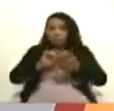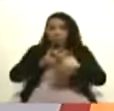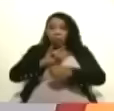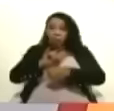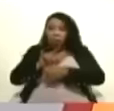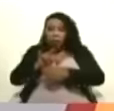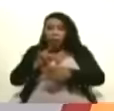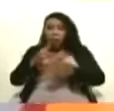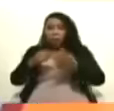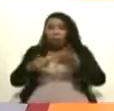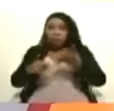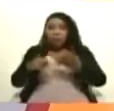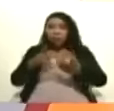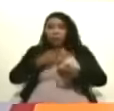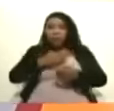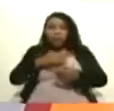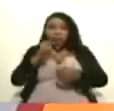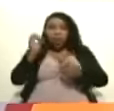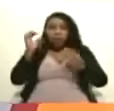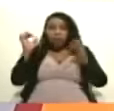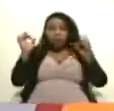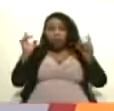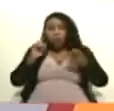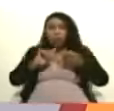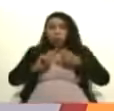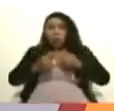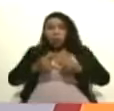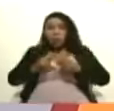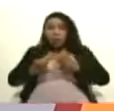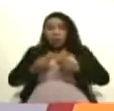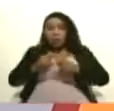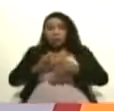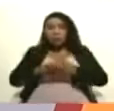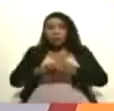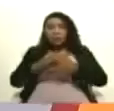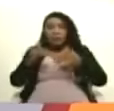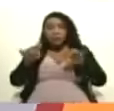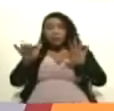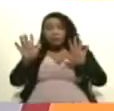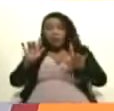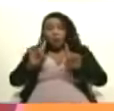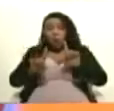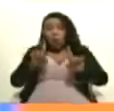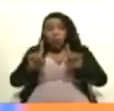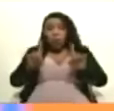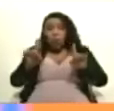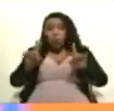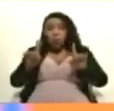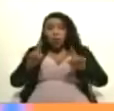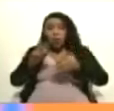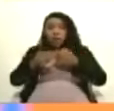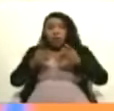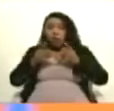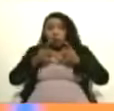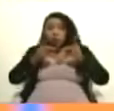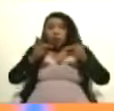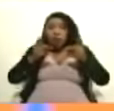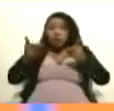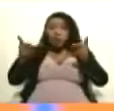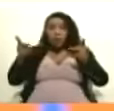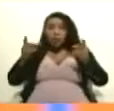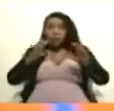pesar de todas las falsedades a pesar de las matrices que intentaron sembrar los hegemon